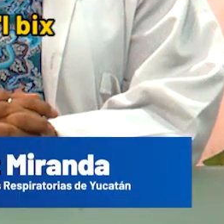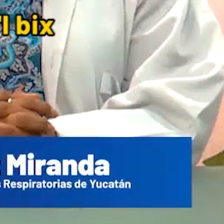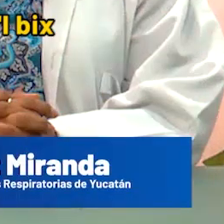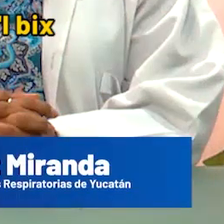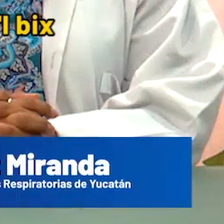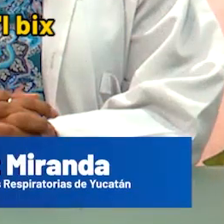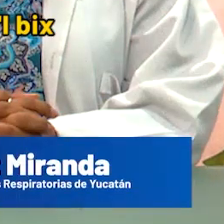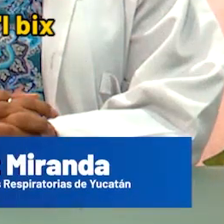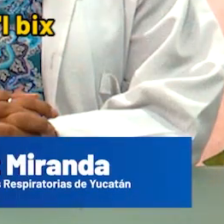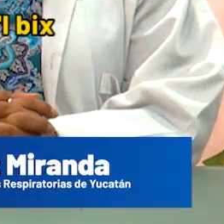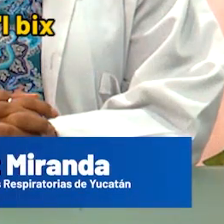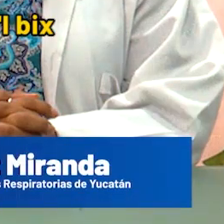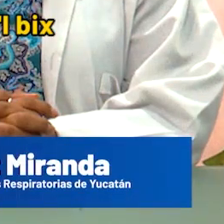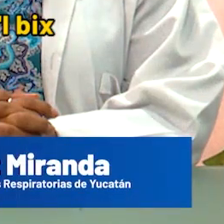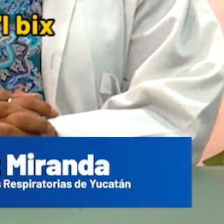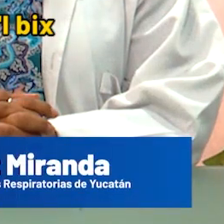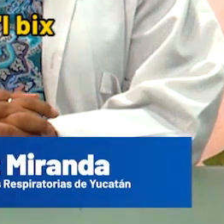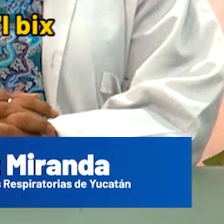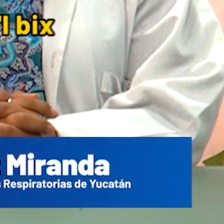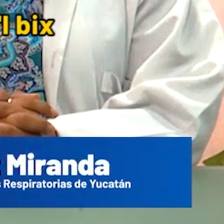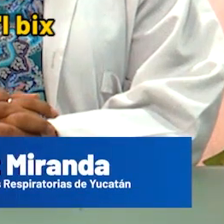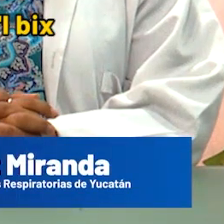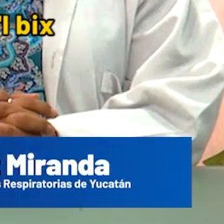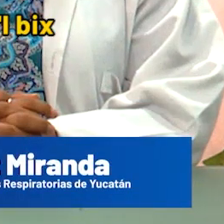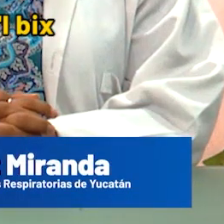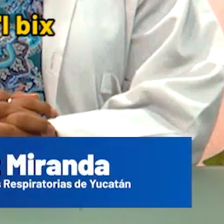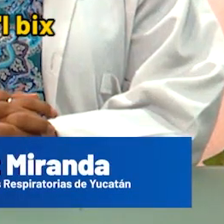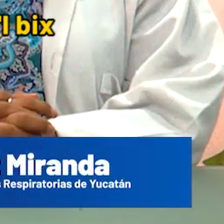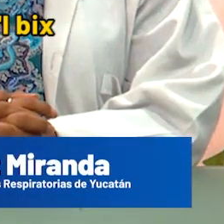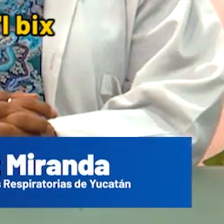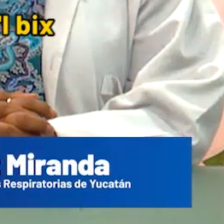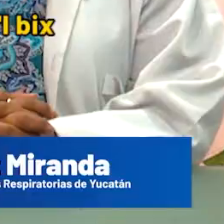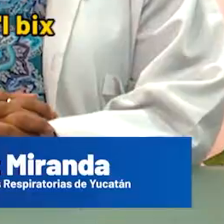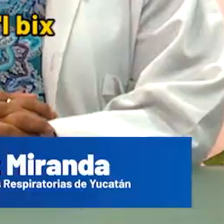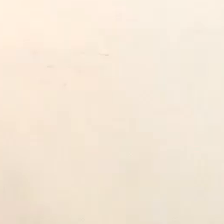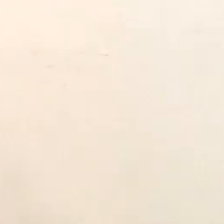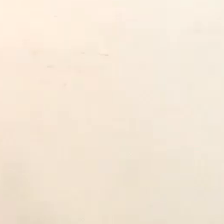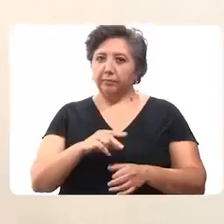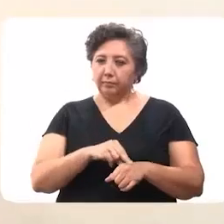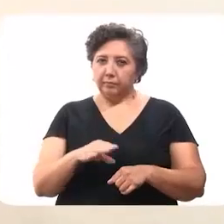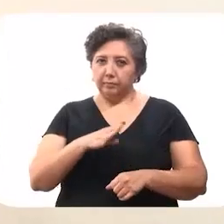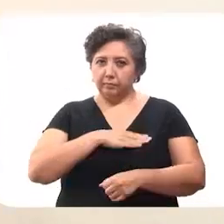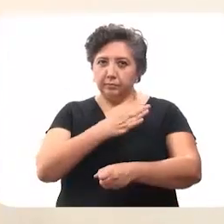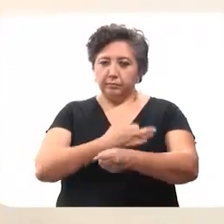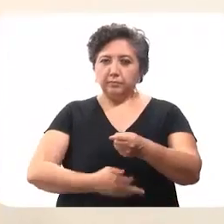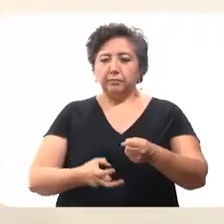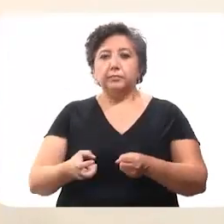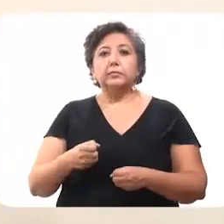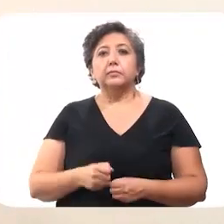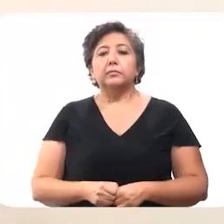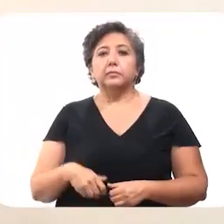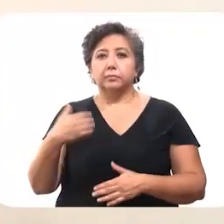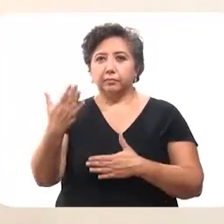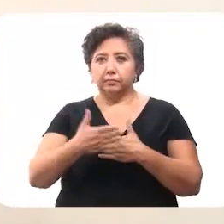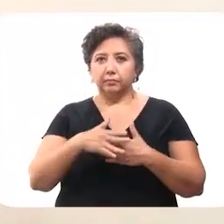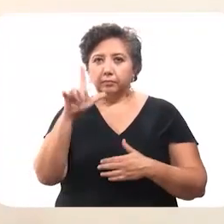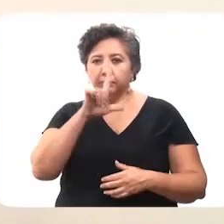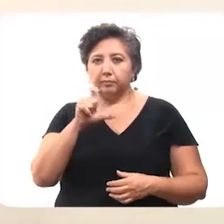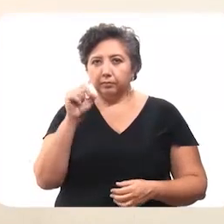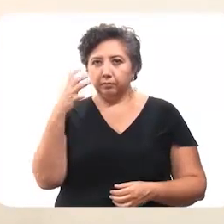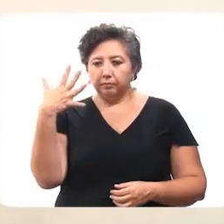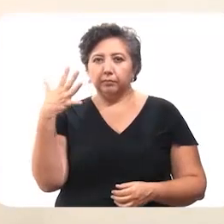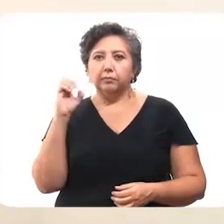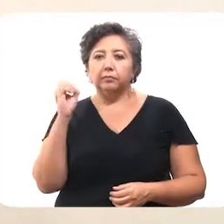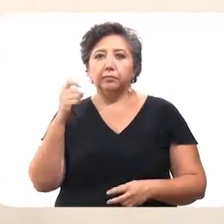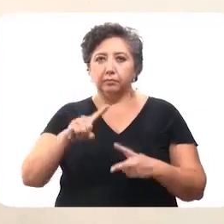Buenas tardes. Nos permitimos dar el informe diario relacionado con el COVID-19. Adelante, doctora. Gracias, doctora. Buenas tardes. A partir del próximo lunes